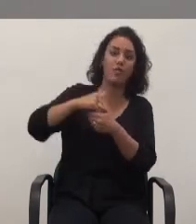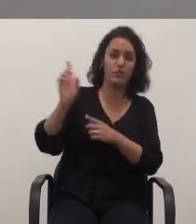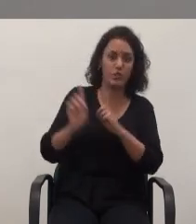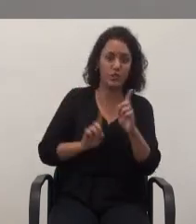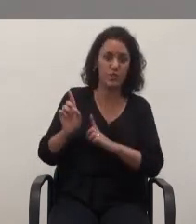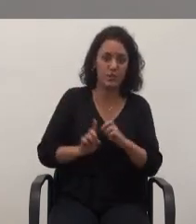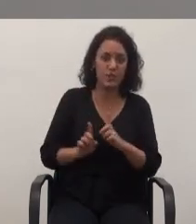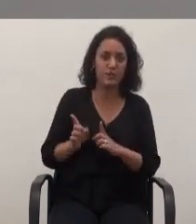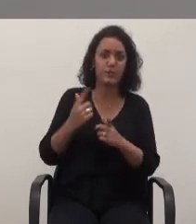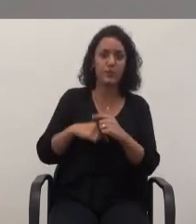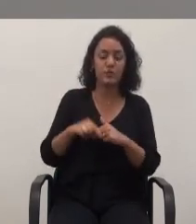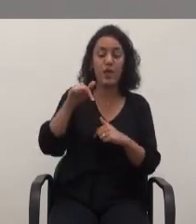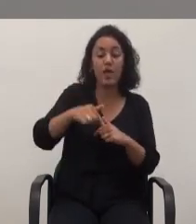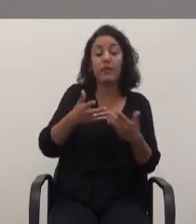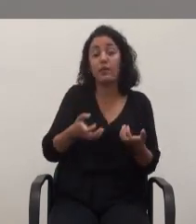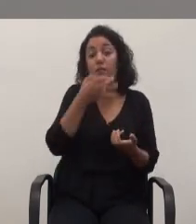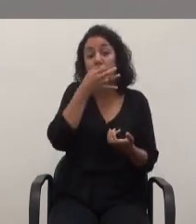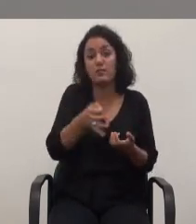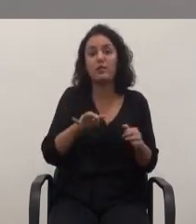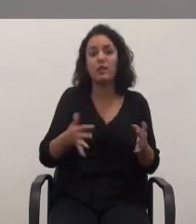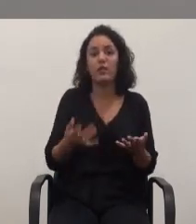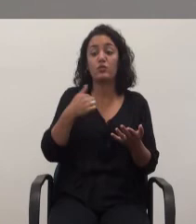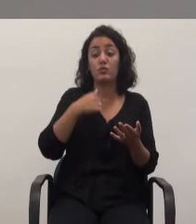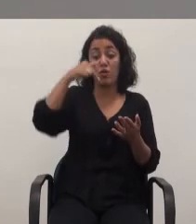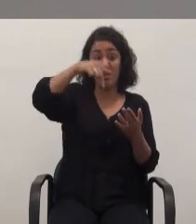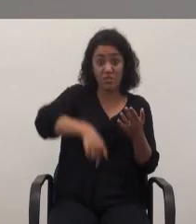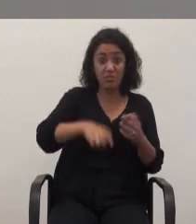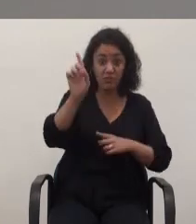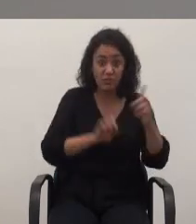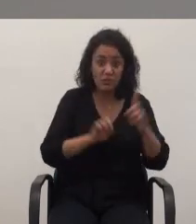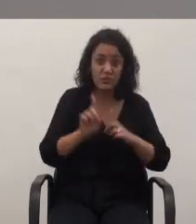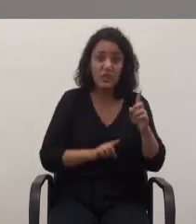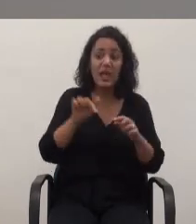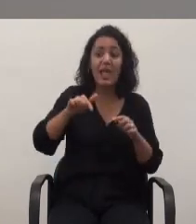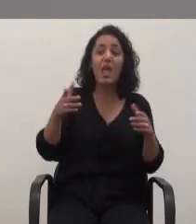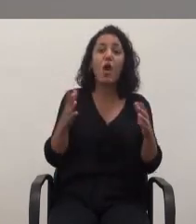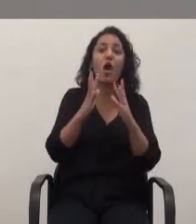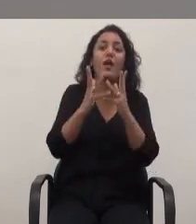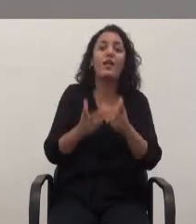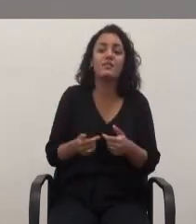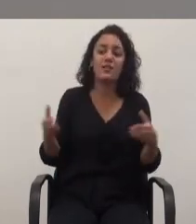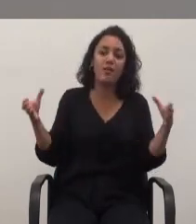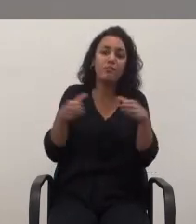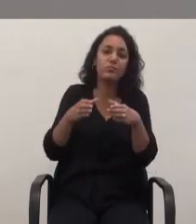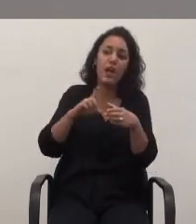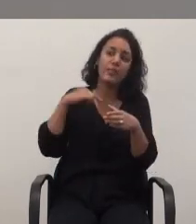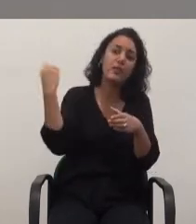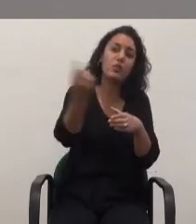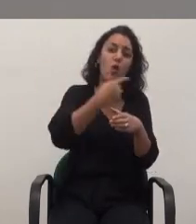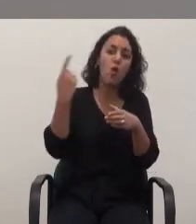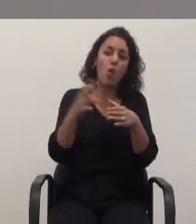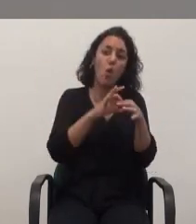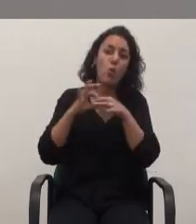Paola, estamos en una institución universitaria donde la dimensión del cogobierno es evidentemente la que nos permite funcionar